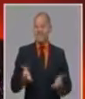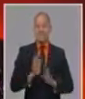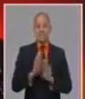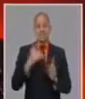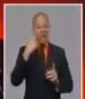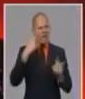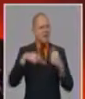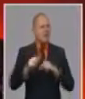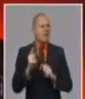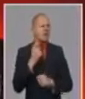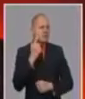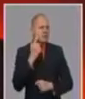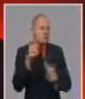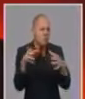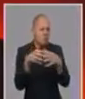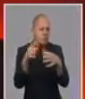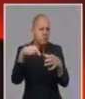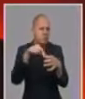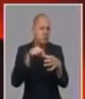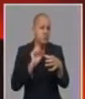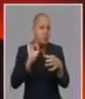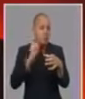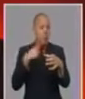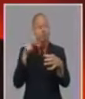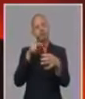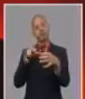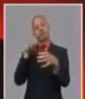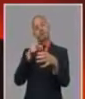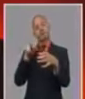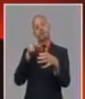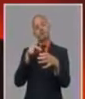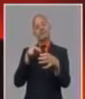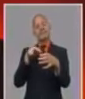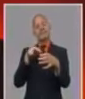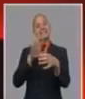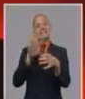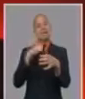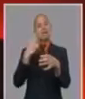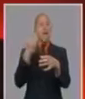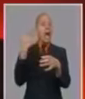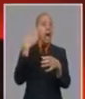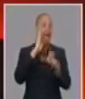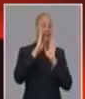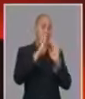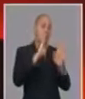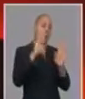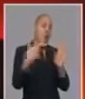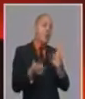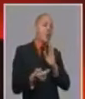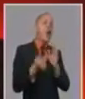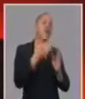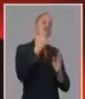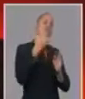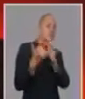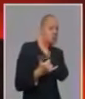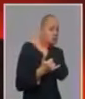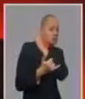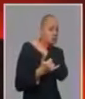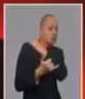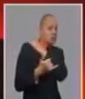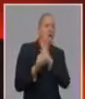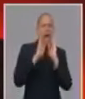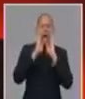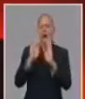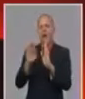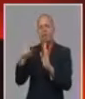encontramos, como la investigación nuestra de las células madre fue más hacia lesiones pulmonares, que existía un